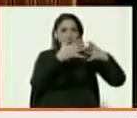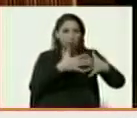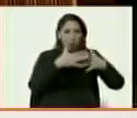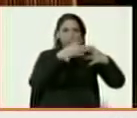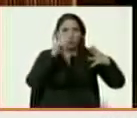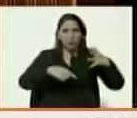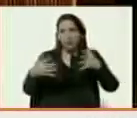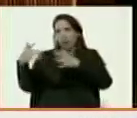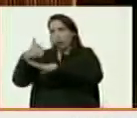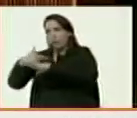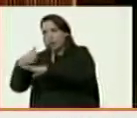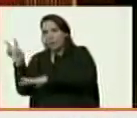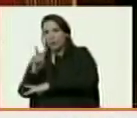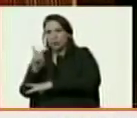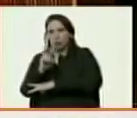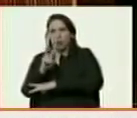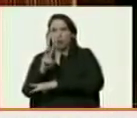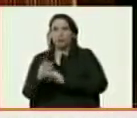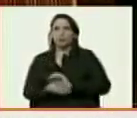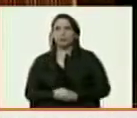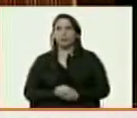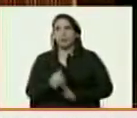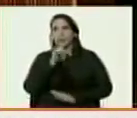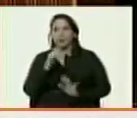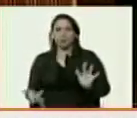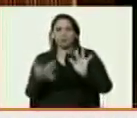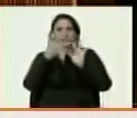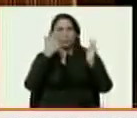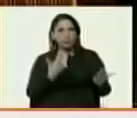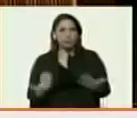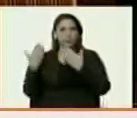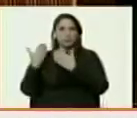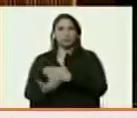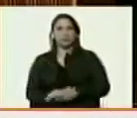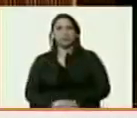gobierno venezolano. Con esta información vamos a retornar nuevamente este contacto a los estudios. Adelante.